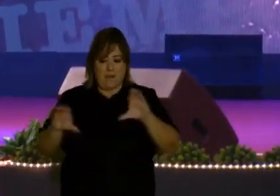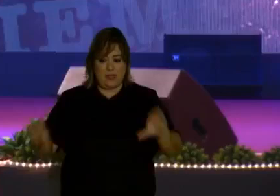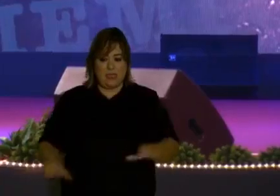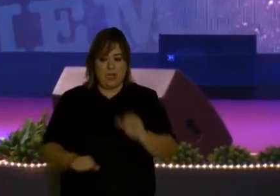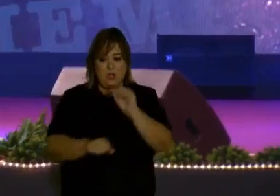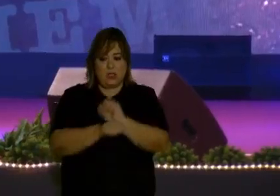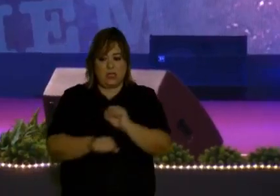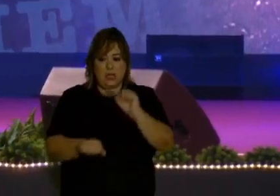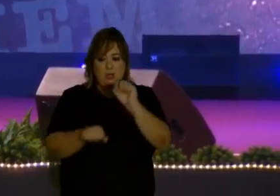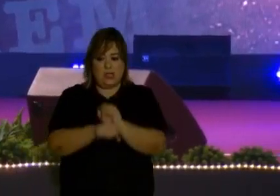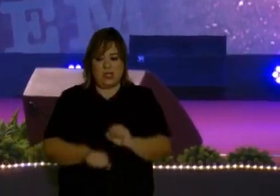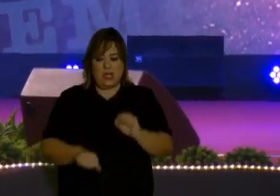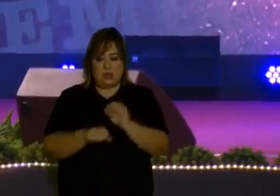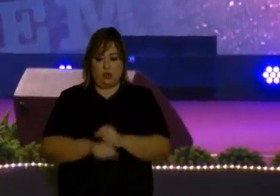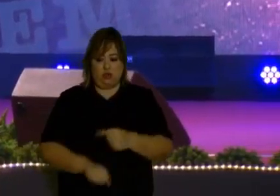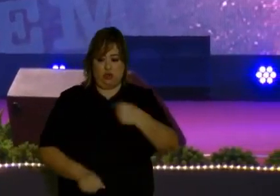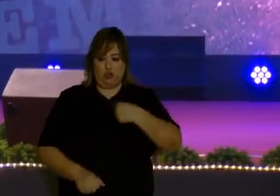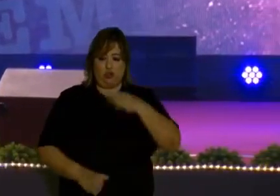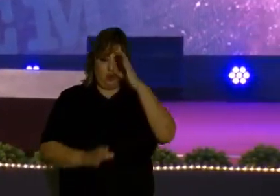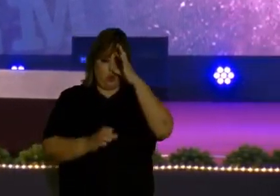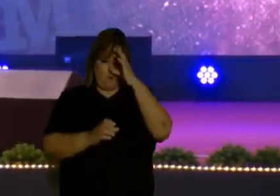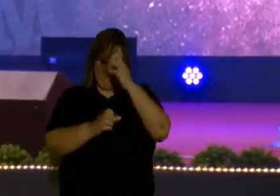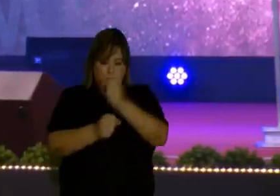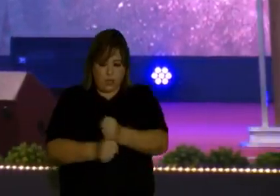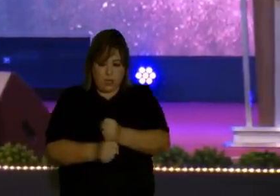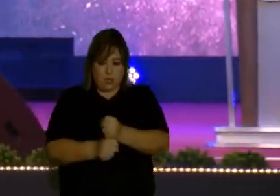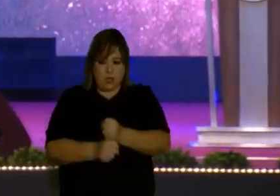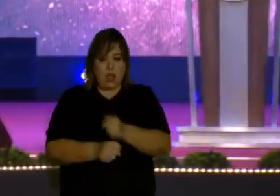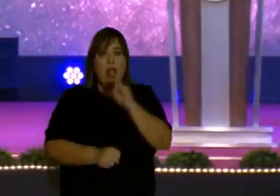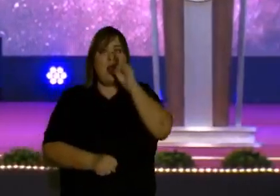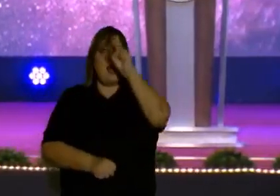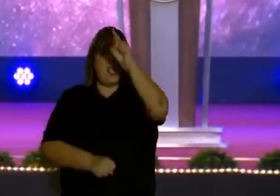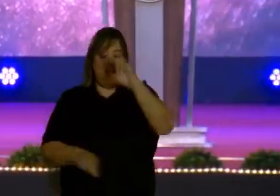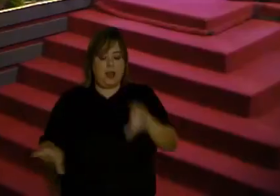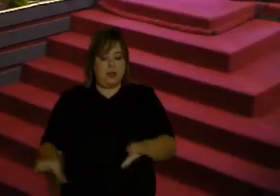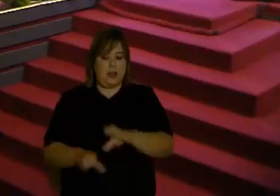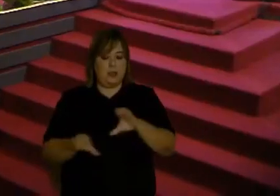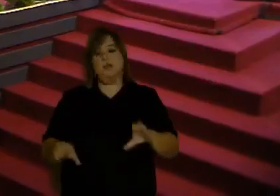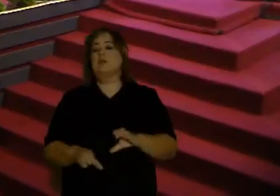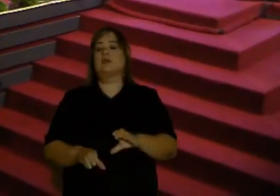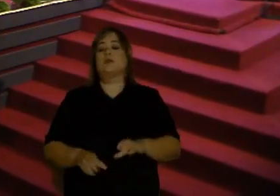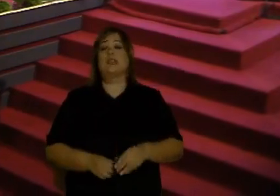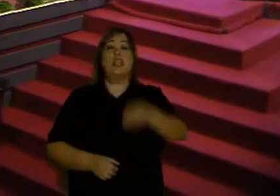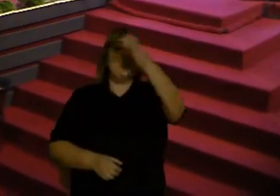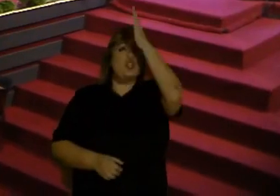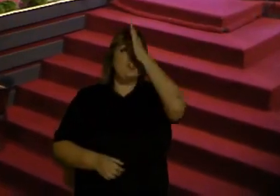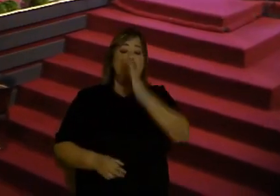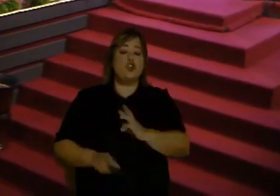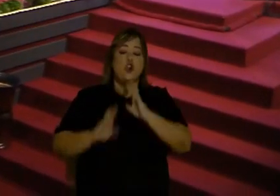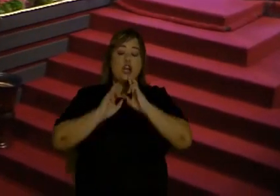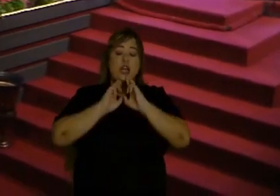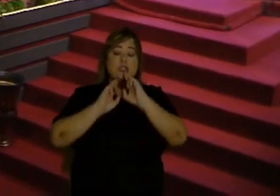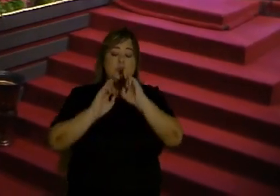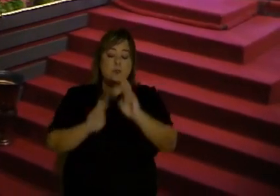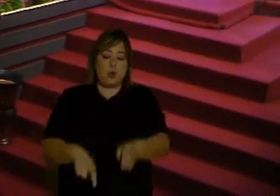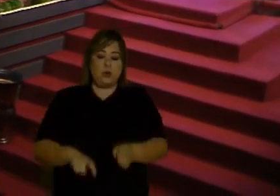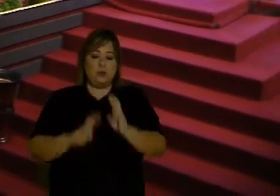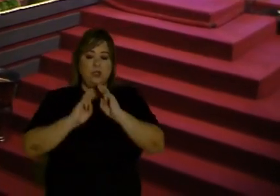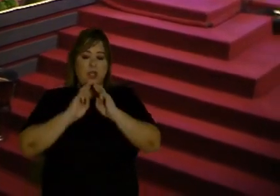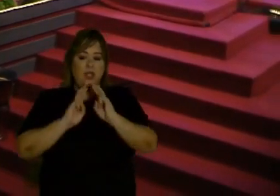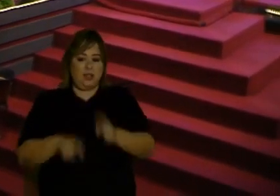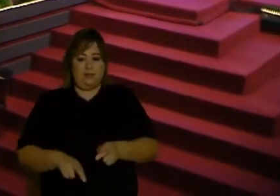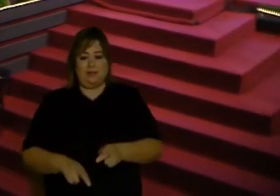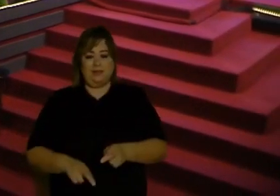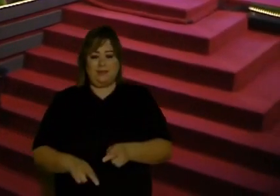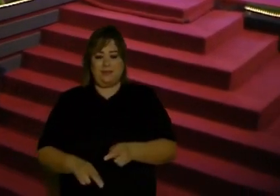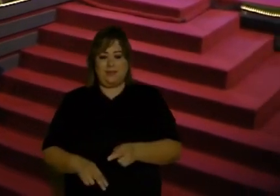en Él. Confía en Él y Él hará. Su palabra está llena de ejemplos de cómo Dios contesta toda petición. Él no puede negarse a